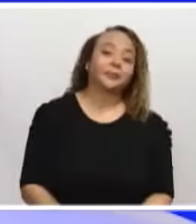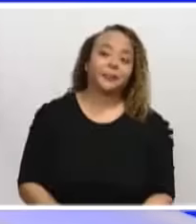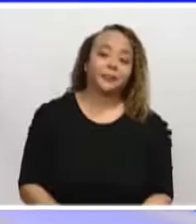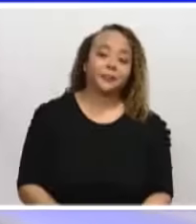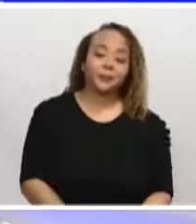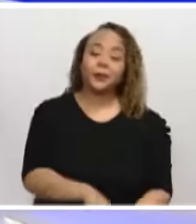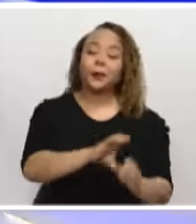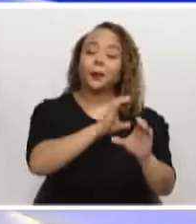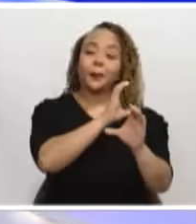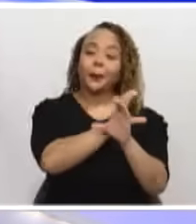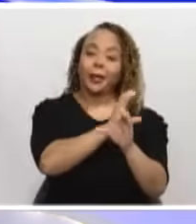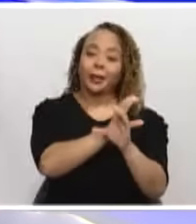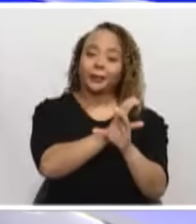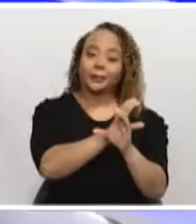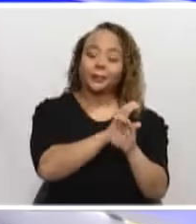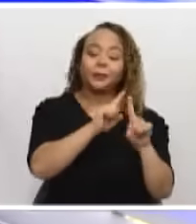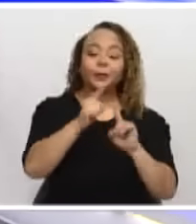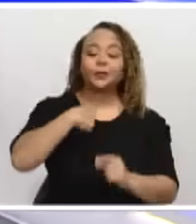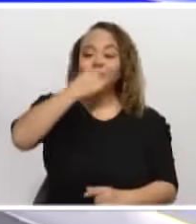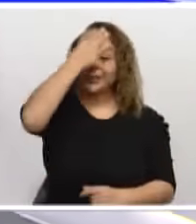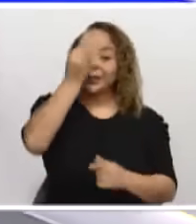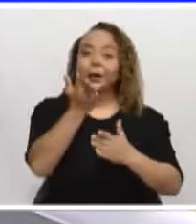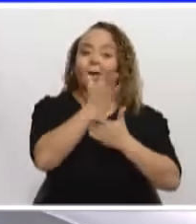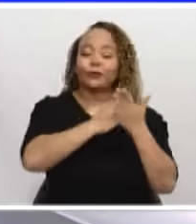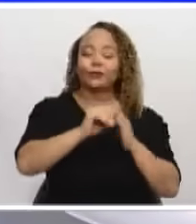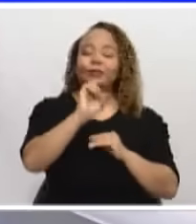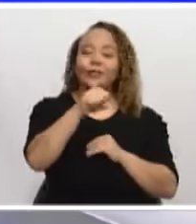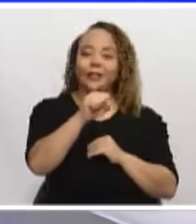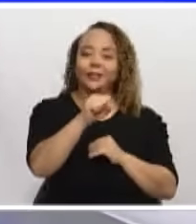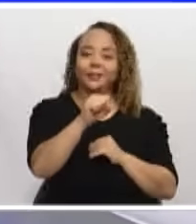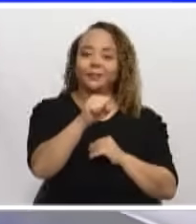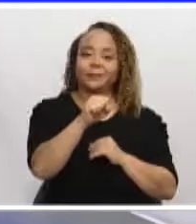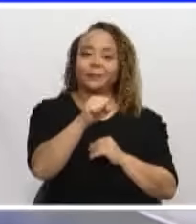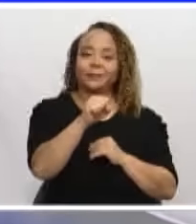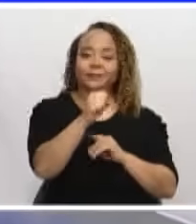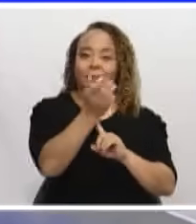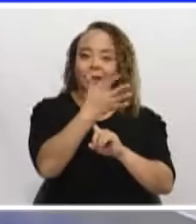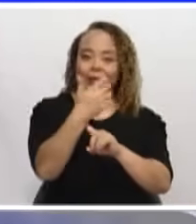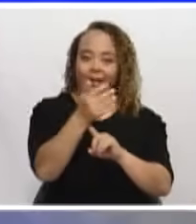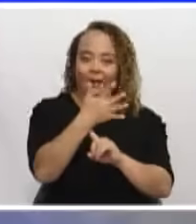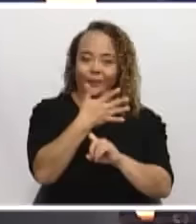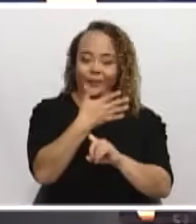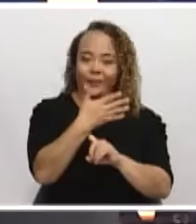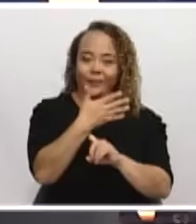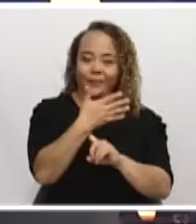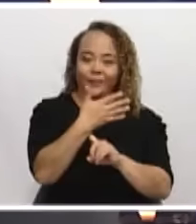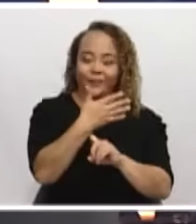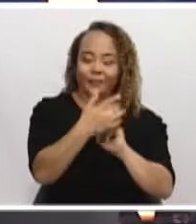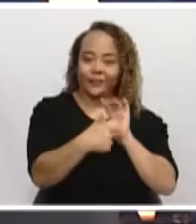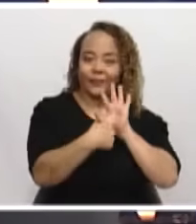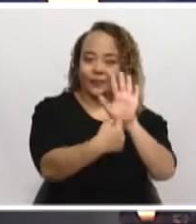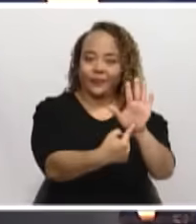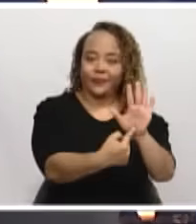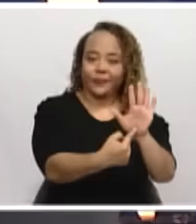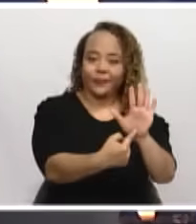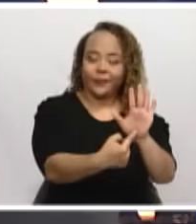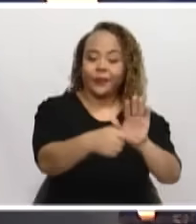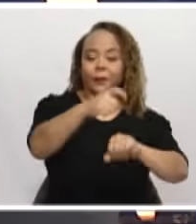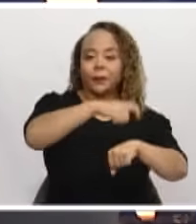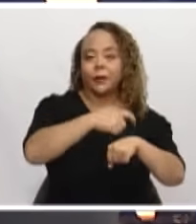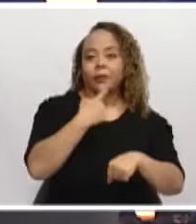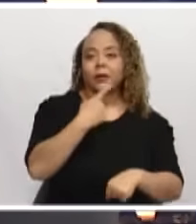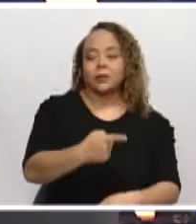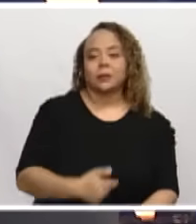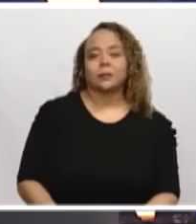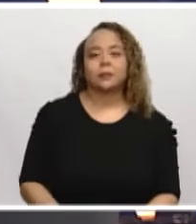cuidado pero yo creo que algunos Sí le están poniendo la bandera por delante a la hora de